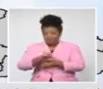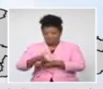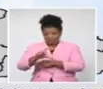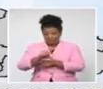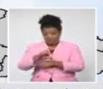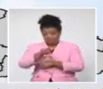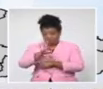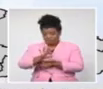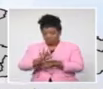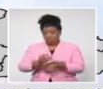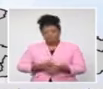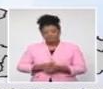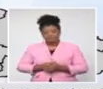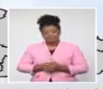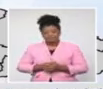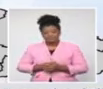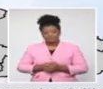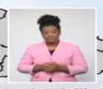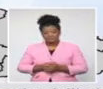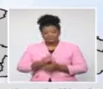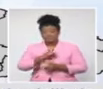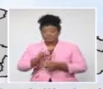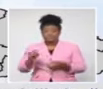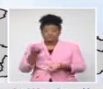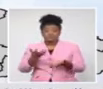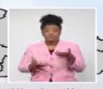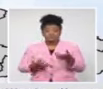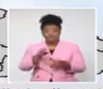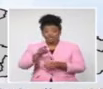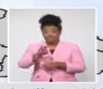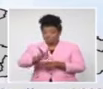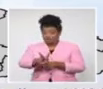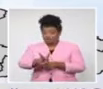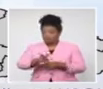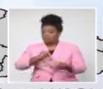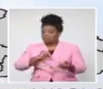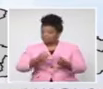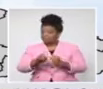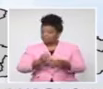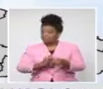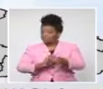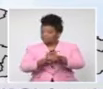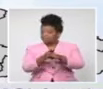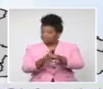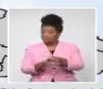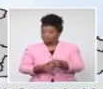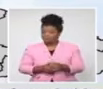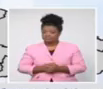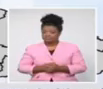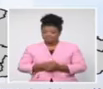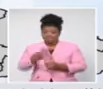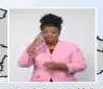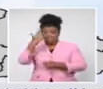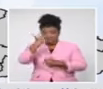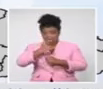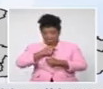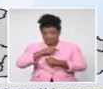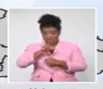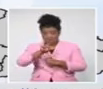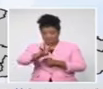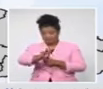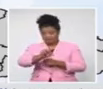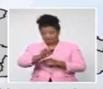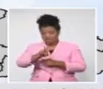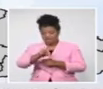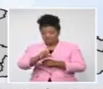18, Cienfuegos con 12, también con control de la pandemia, y Ciego de Ávila con 3 y Villa Clara con